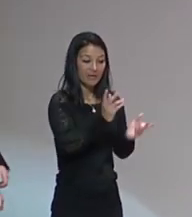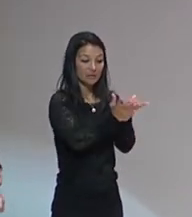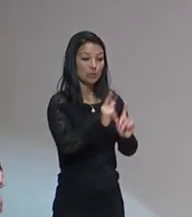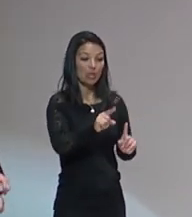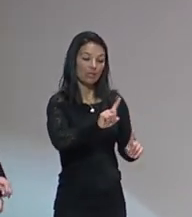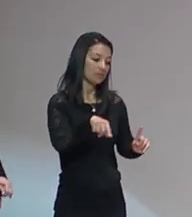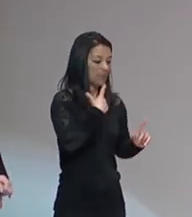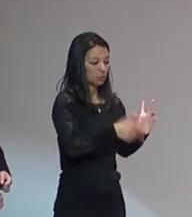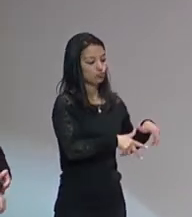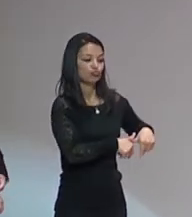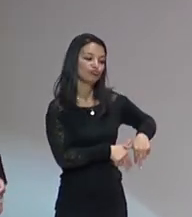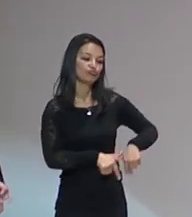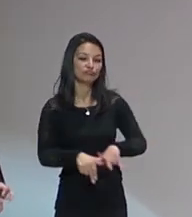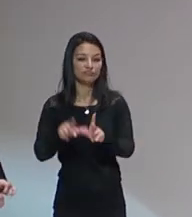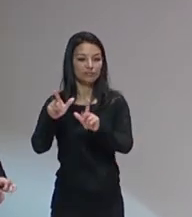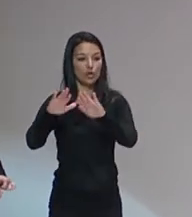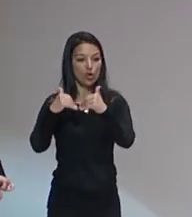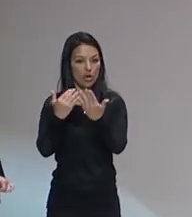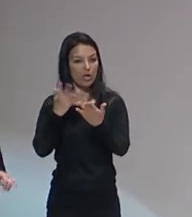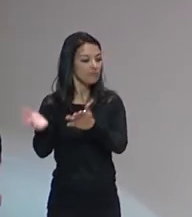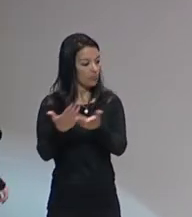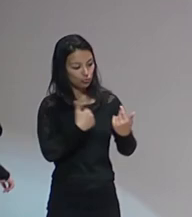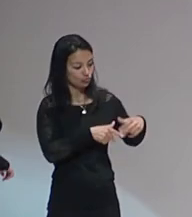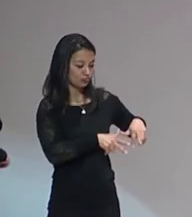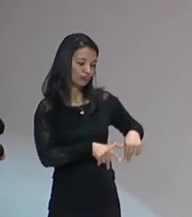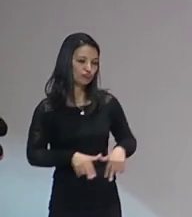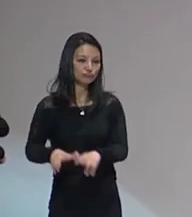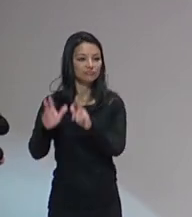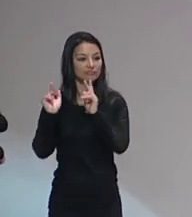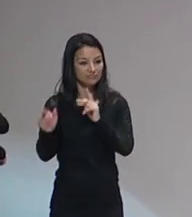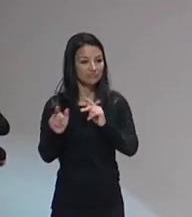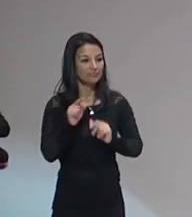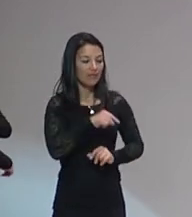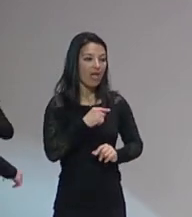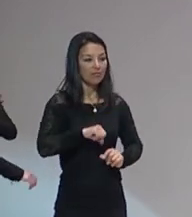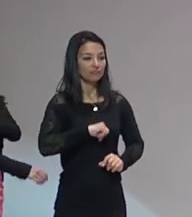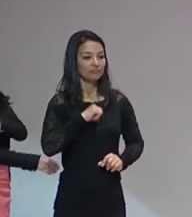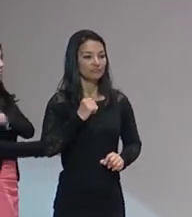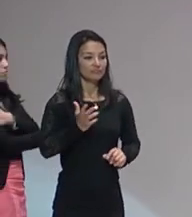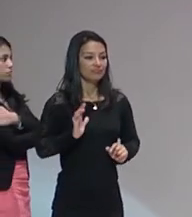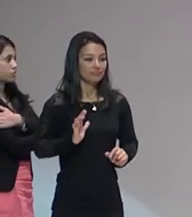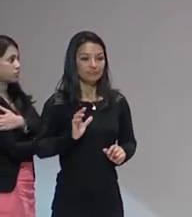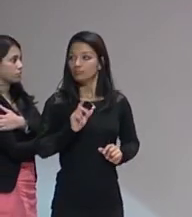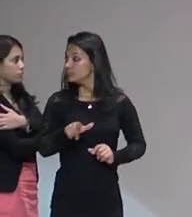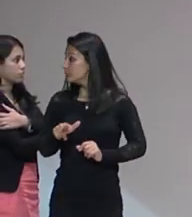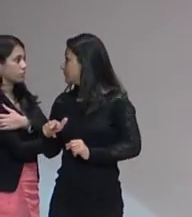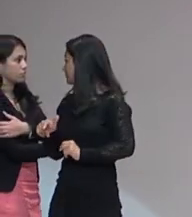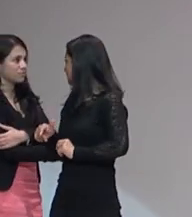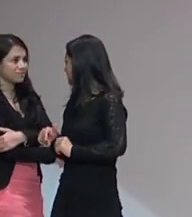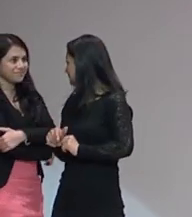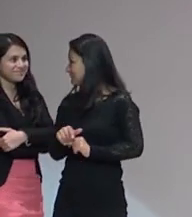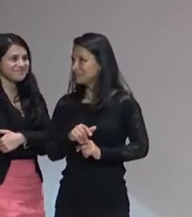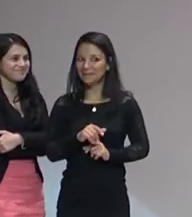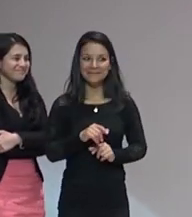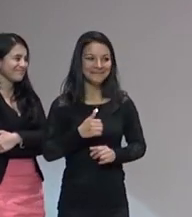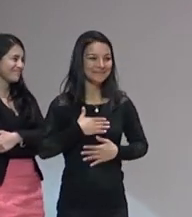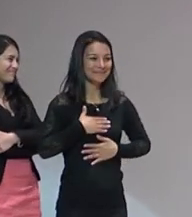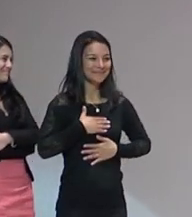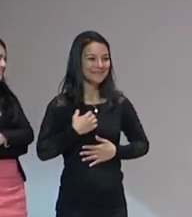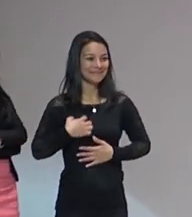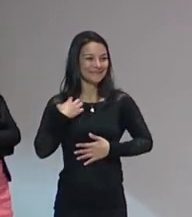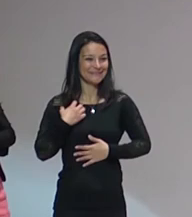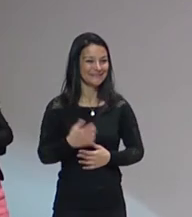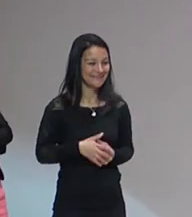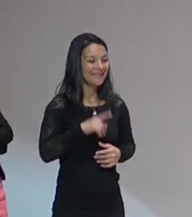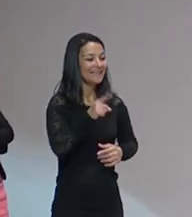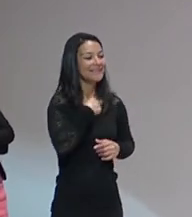Sus hijos lo acompañan. Entonces, ha sido una manera, desde el punto de vista pedagógico y didáctico, de llevar la familia a la